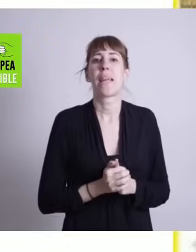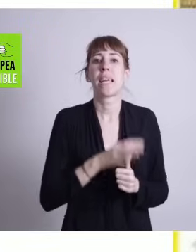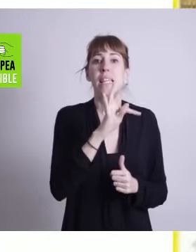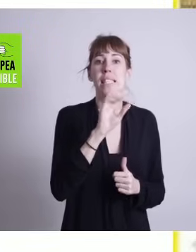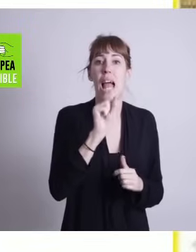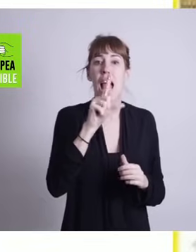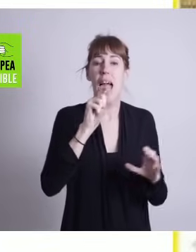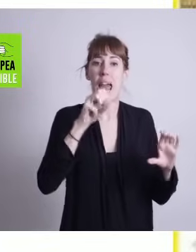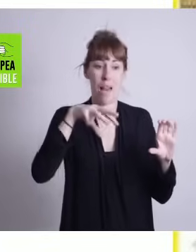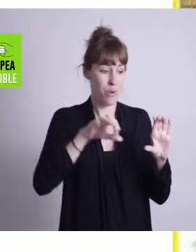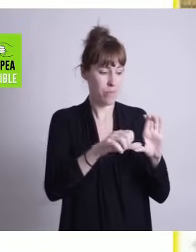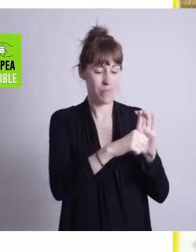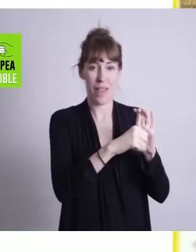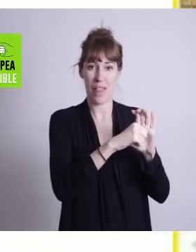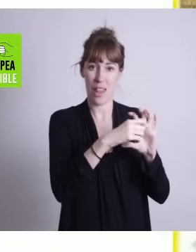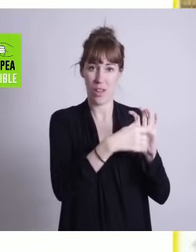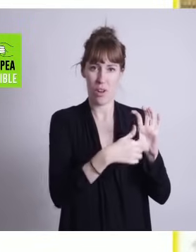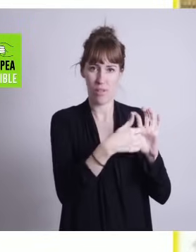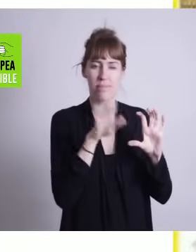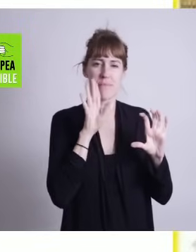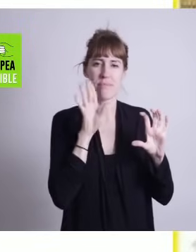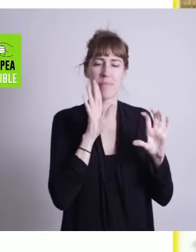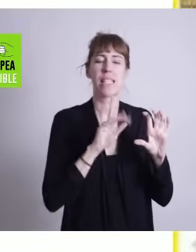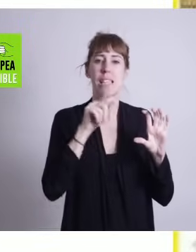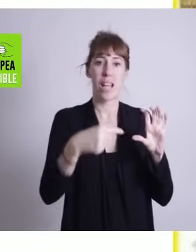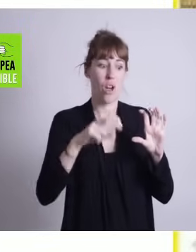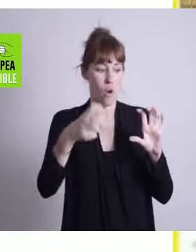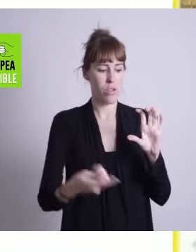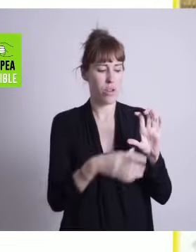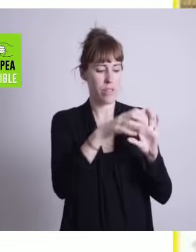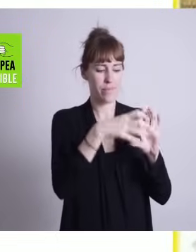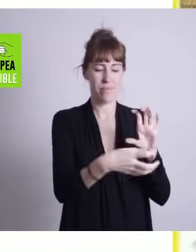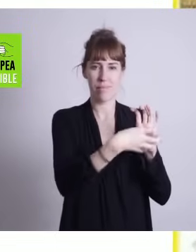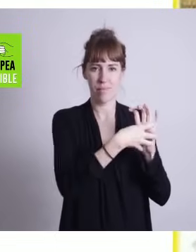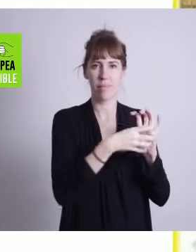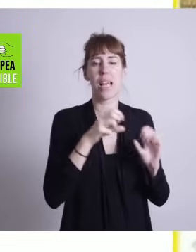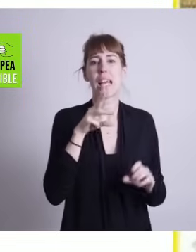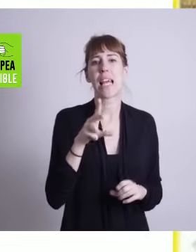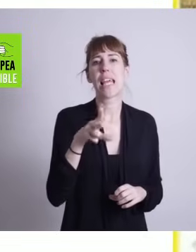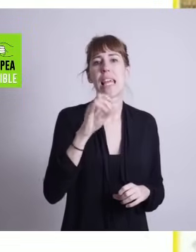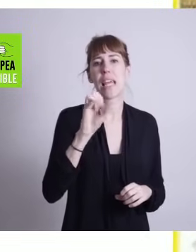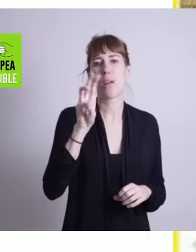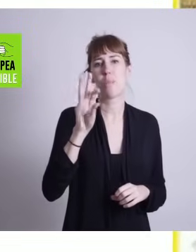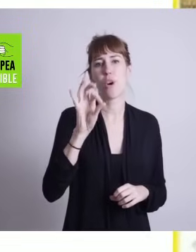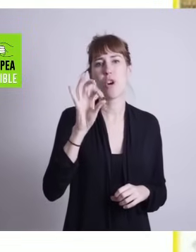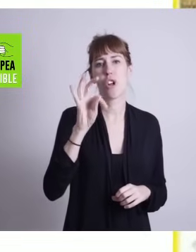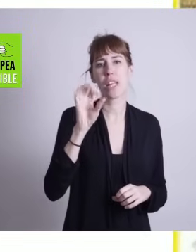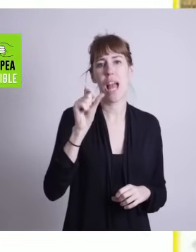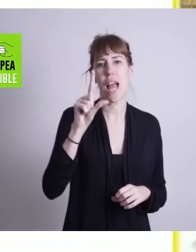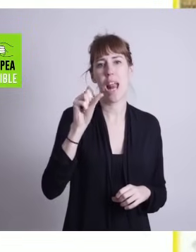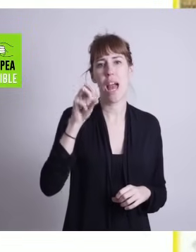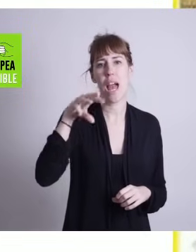es toda esta zona central, hay una parte también integrada en esta zona media, que es el hipotálamo, y que también cuando activamos nuestro sistema pineal